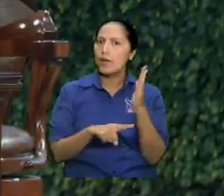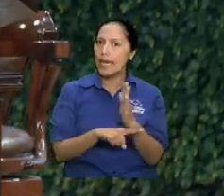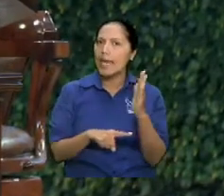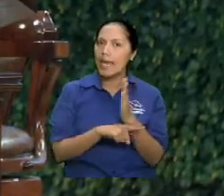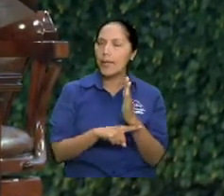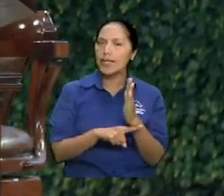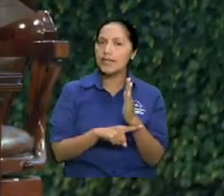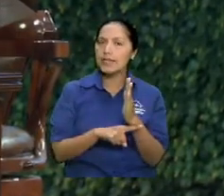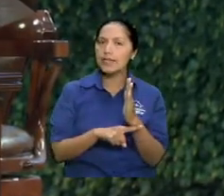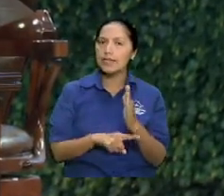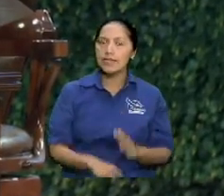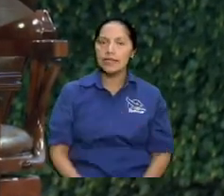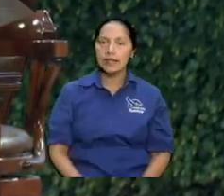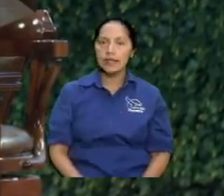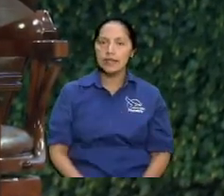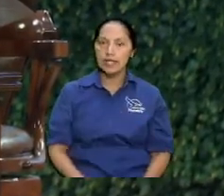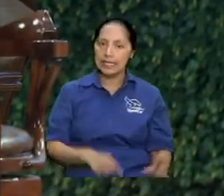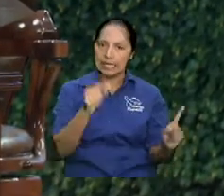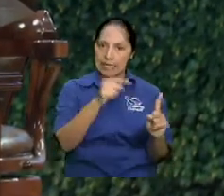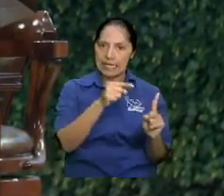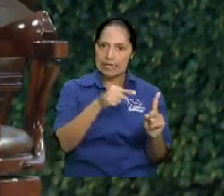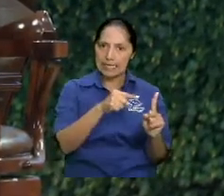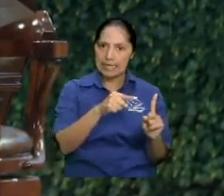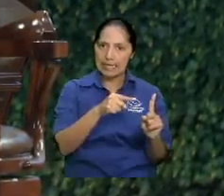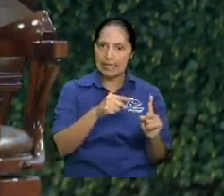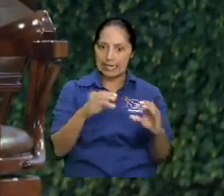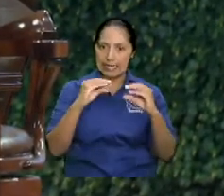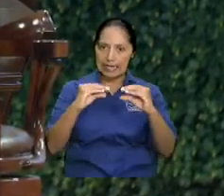Él le da un curso a usted.